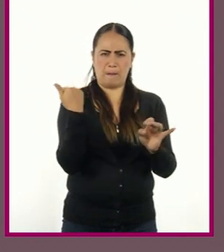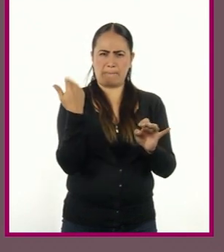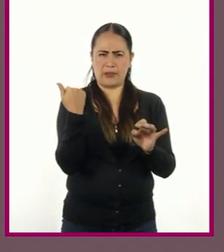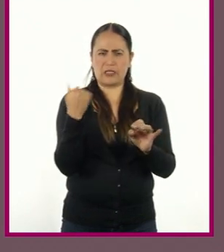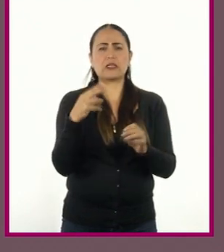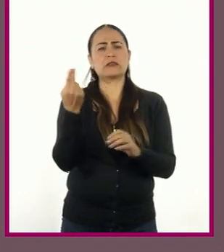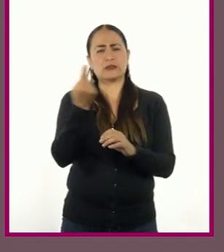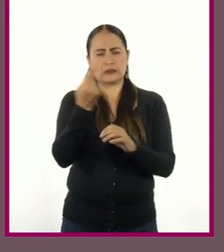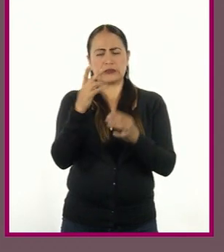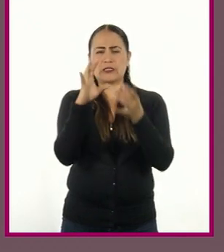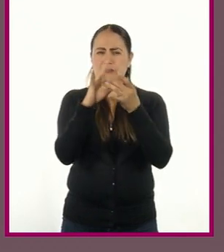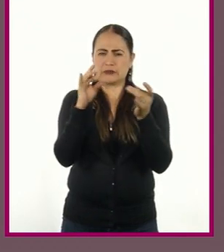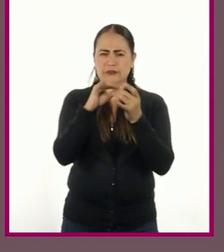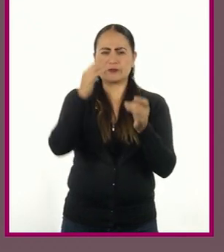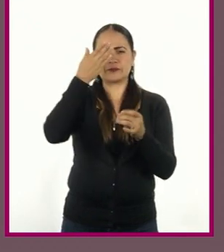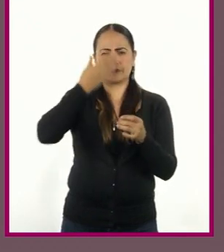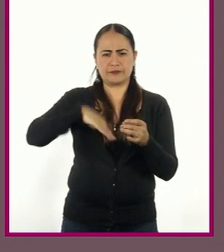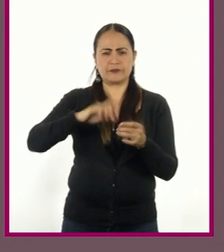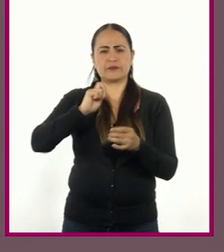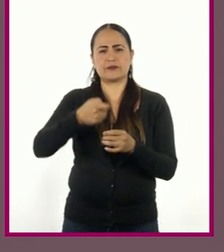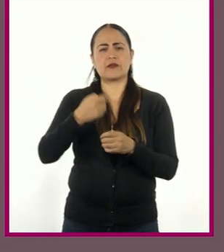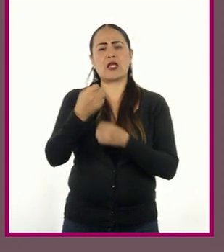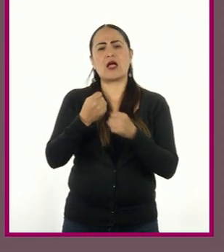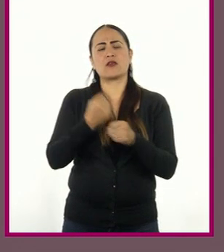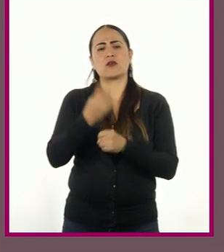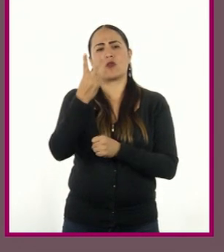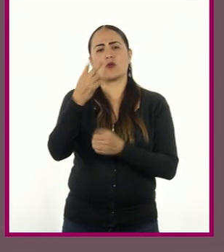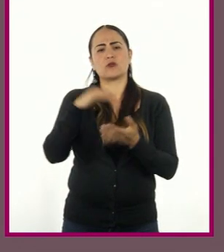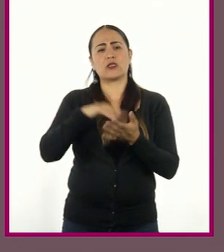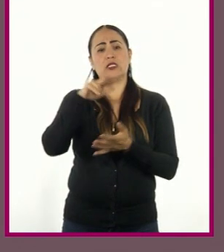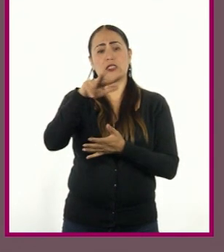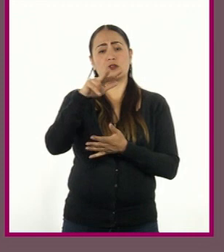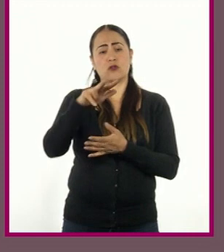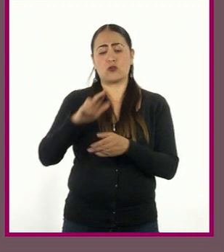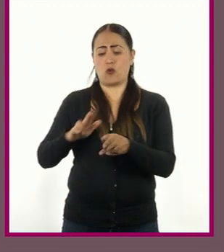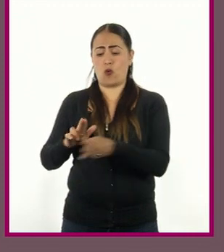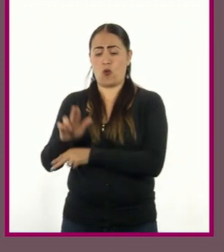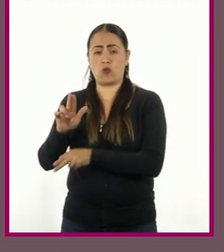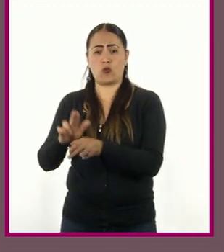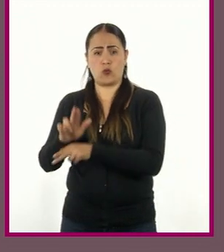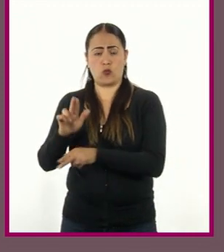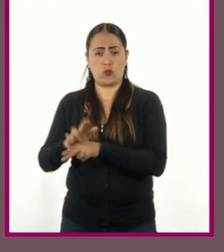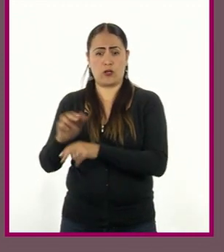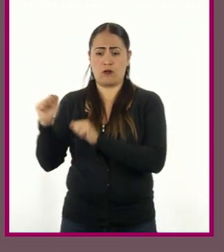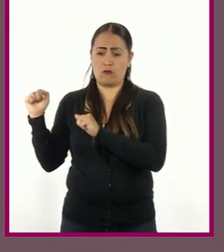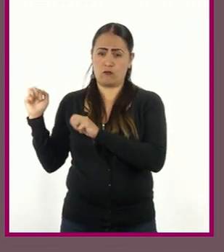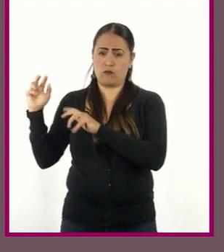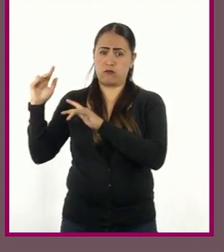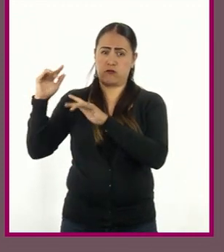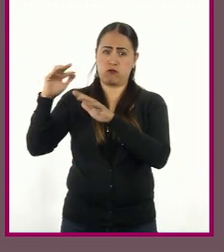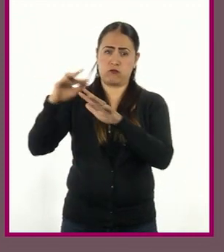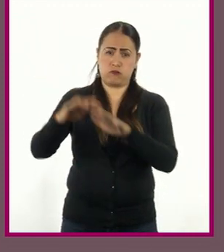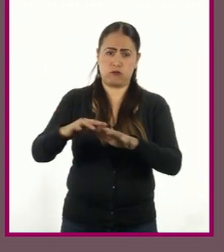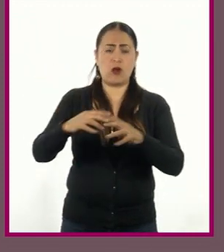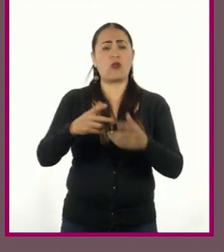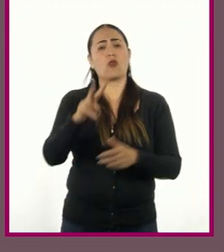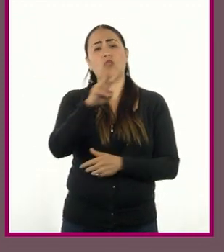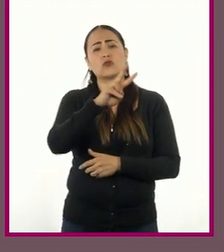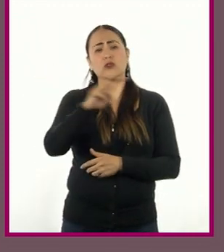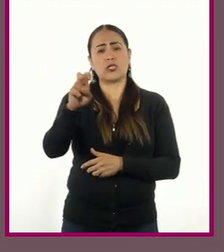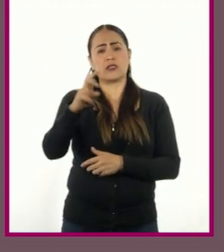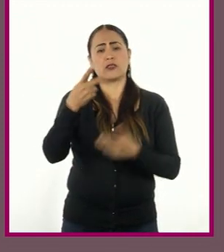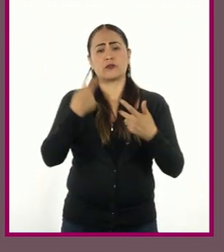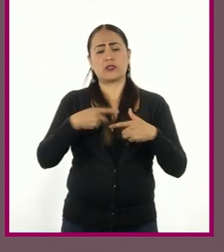explicar. A finales de 2018 partió desde Honduras una caravana de aproximadamente 200 migrantes que